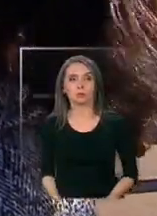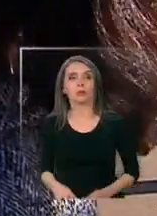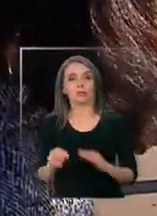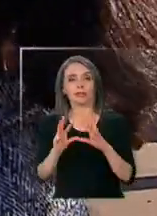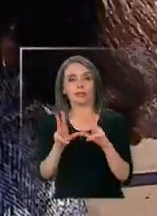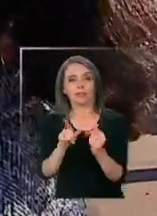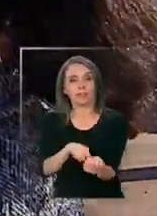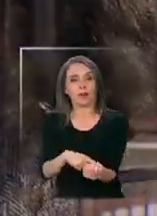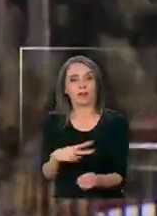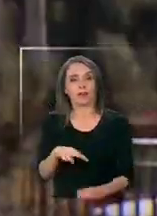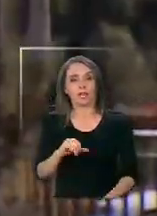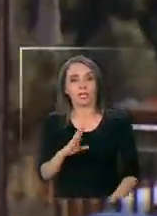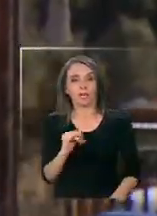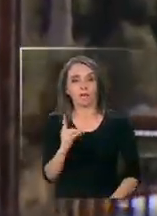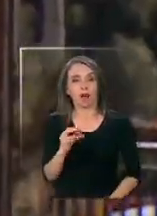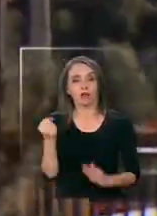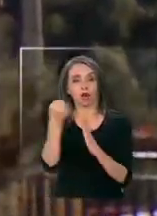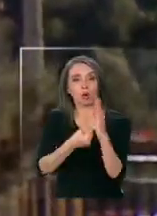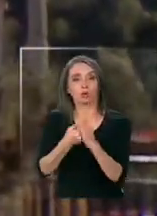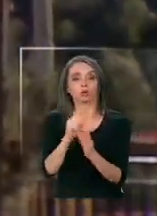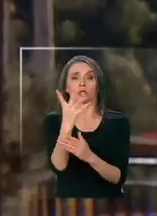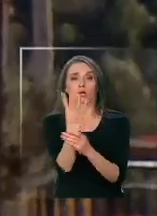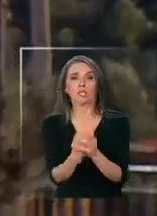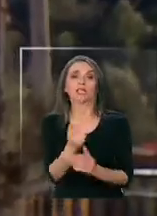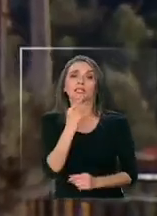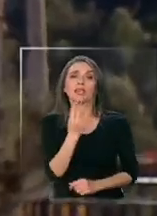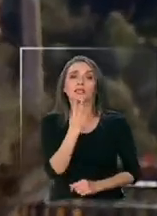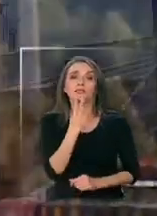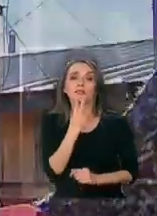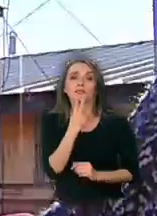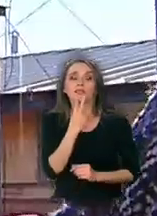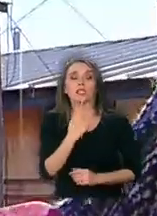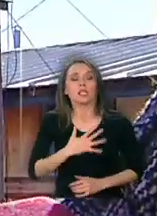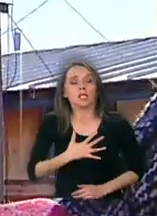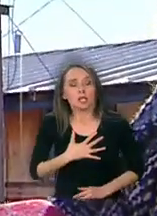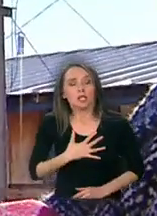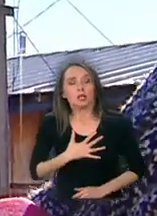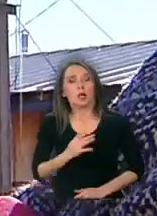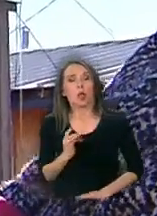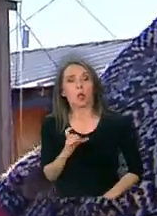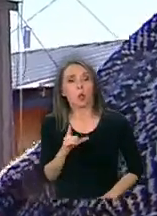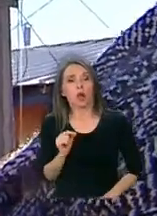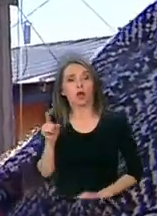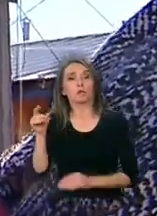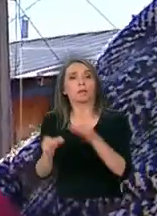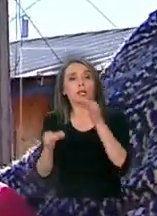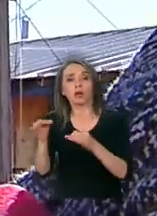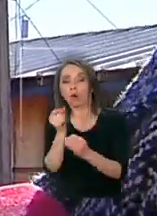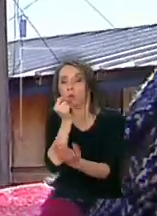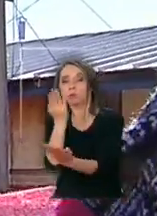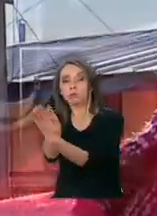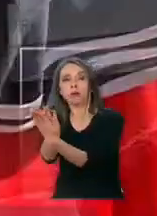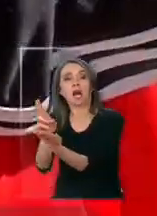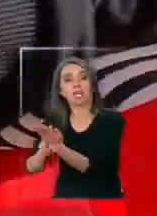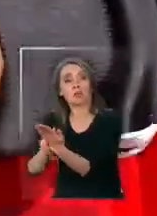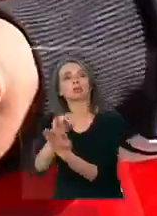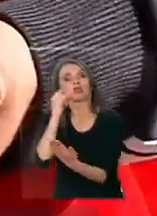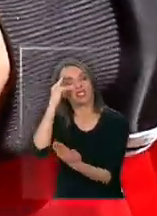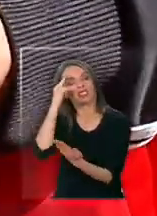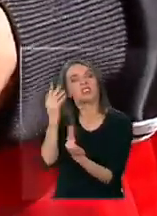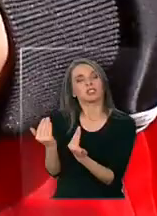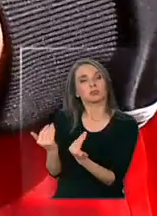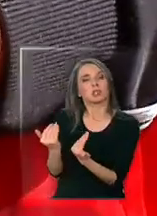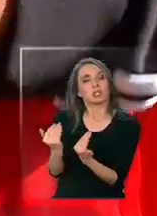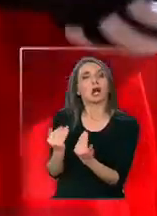Para la familia de Nibaldo, la lucha no termina. Quieren vivir el duelo, pero esta acción judicial la esperaban. Están preparados para enfrentar